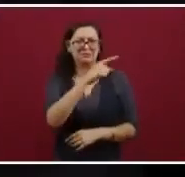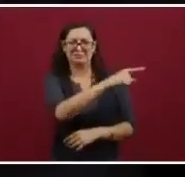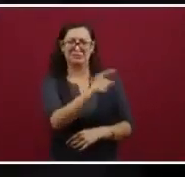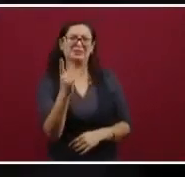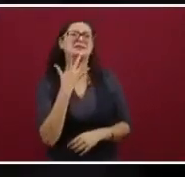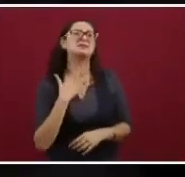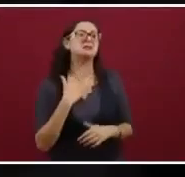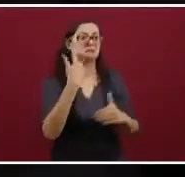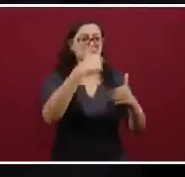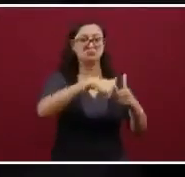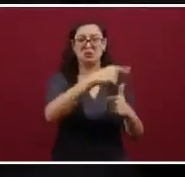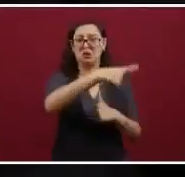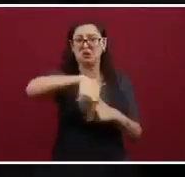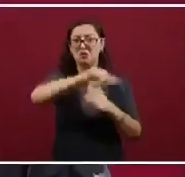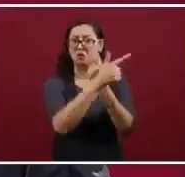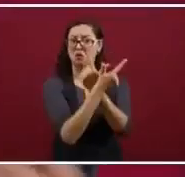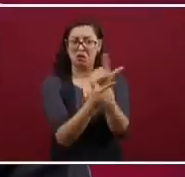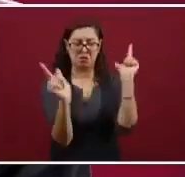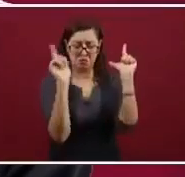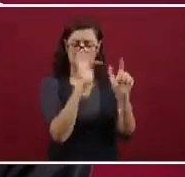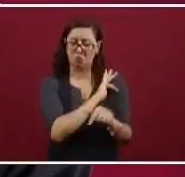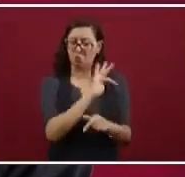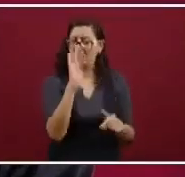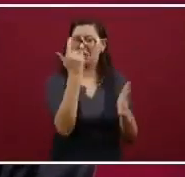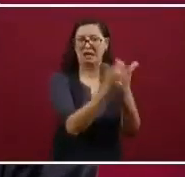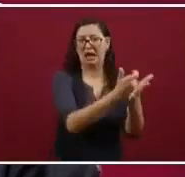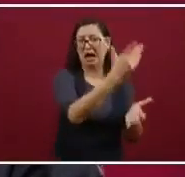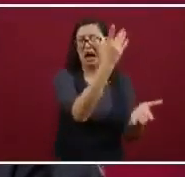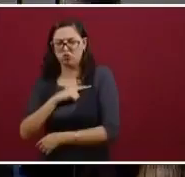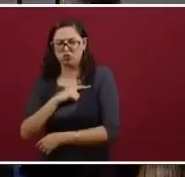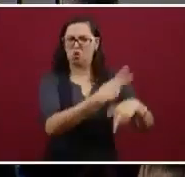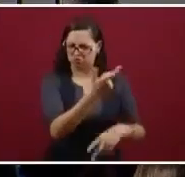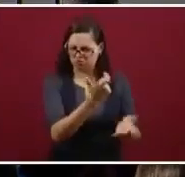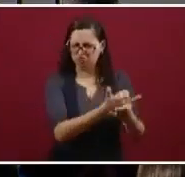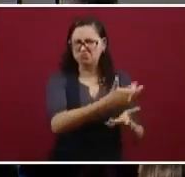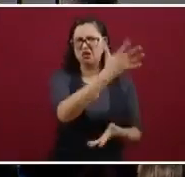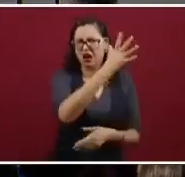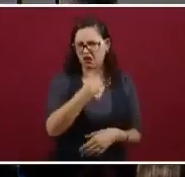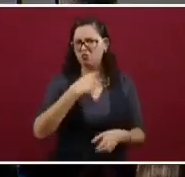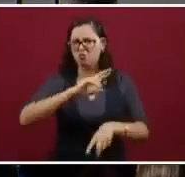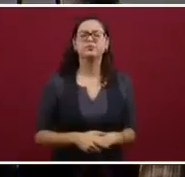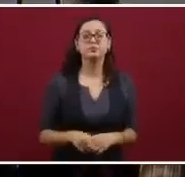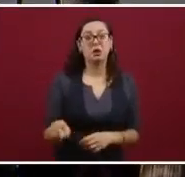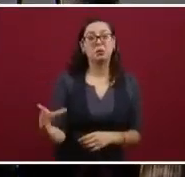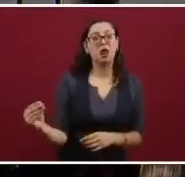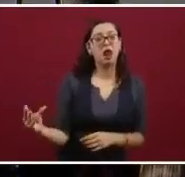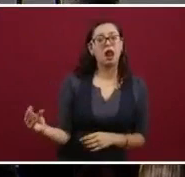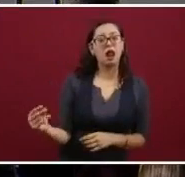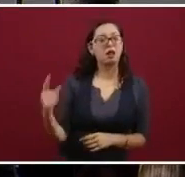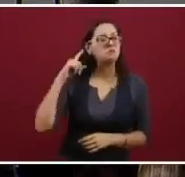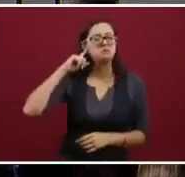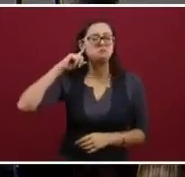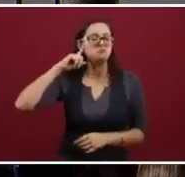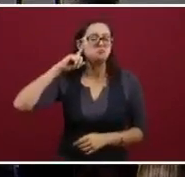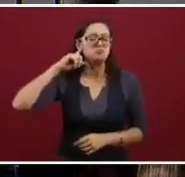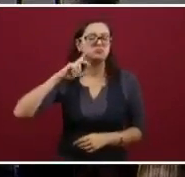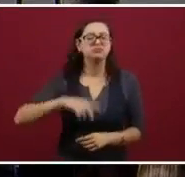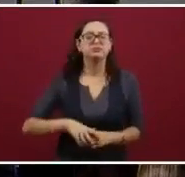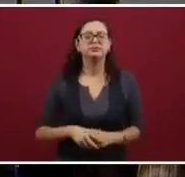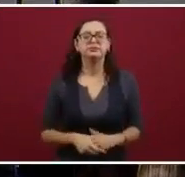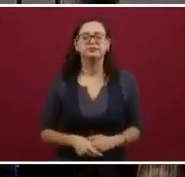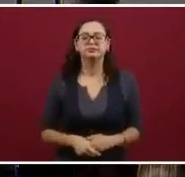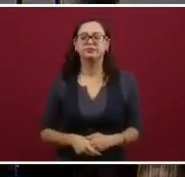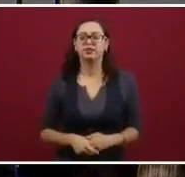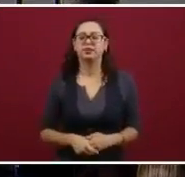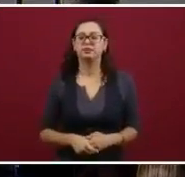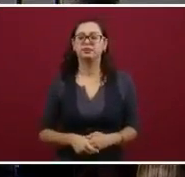La medida la debemos de tomar los consumidores, de no ir a donde nos dan caro. Bien. Que nada más hay 2 empresas. Hay mercados que